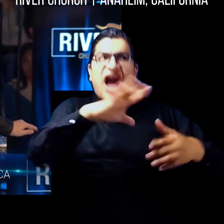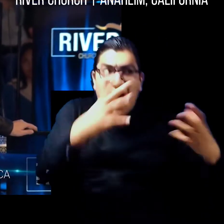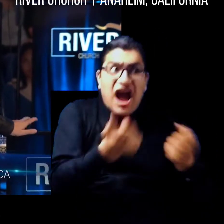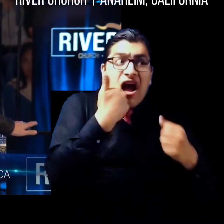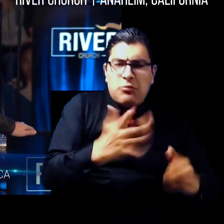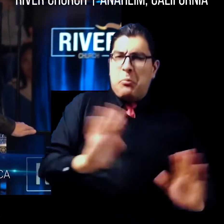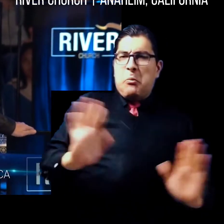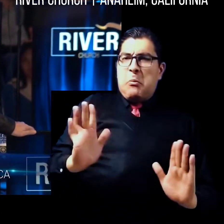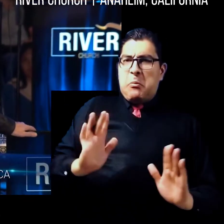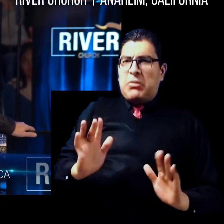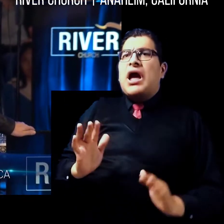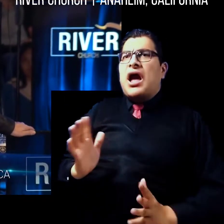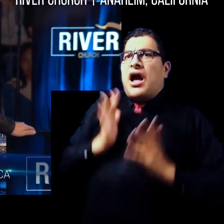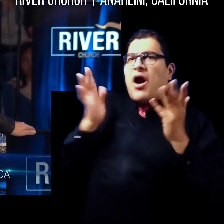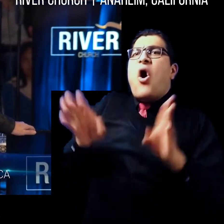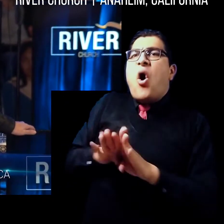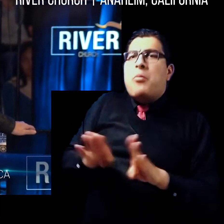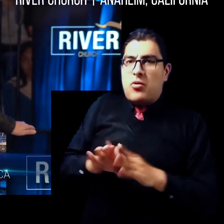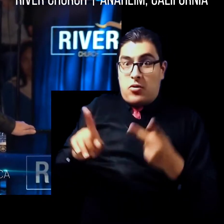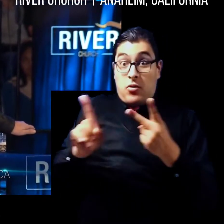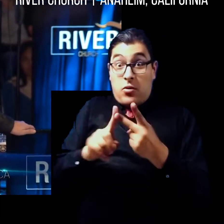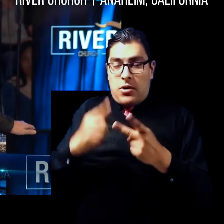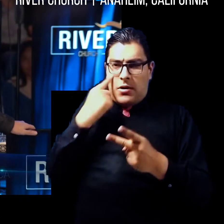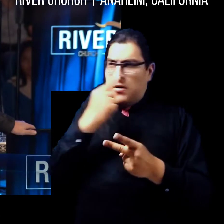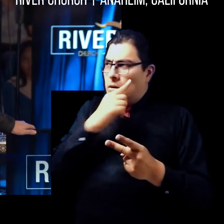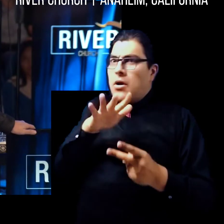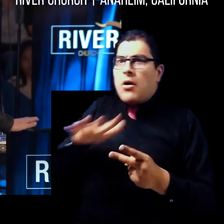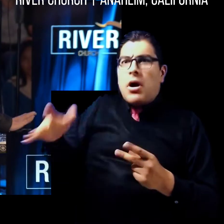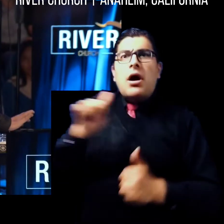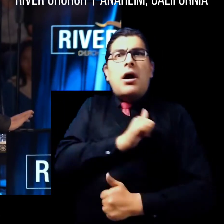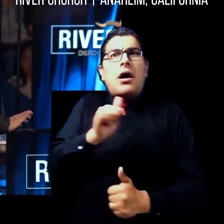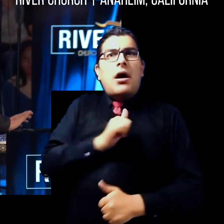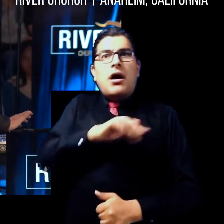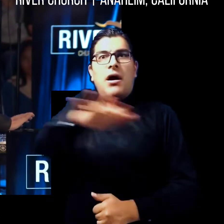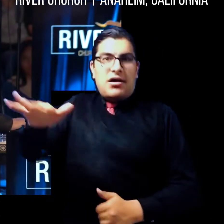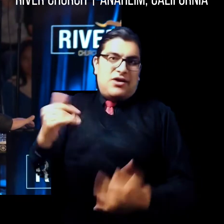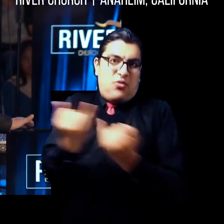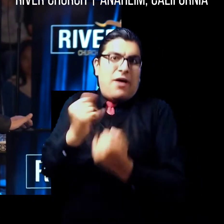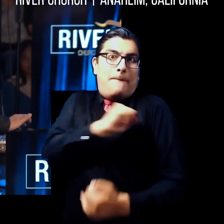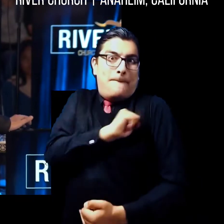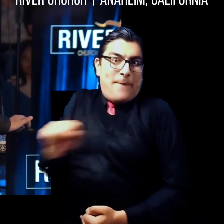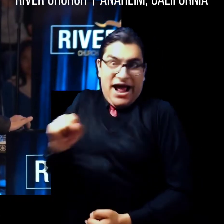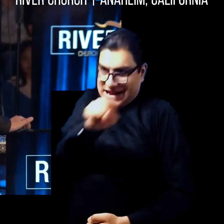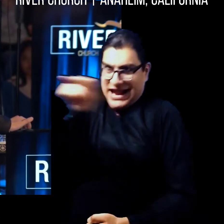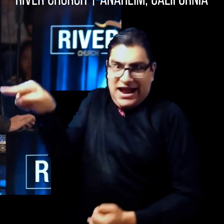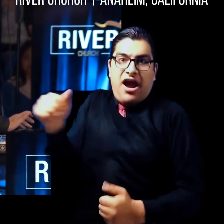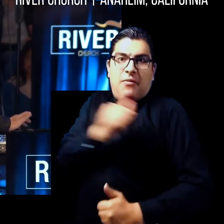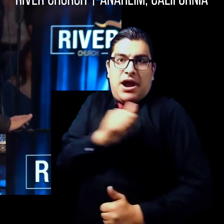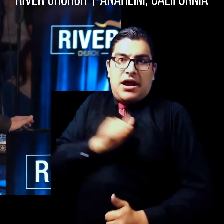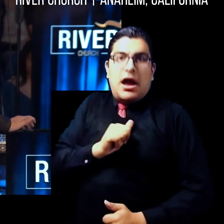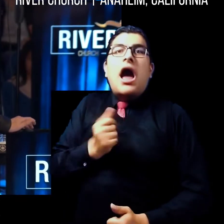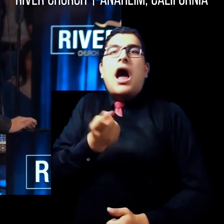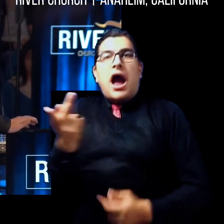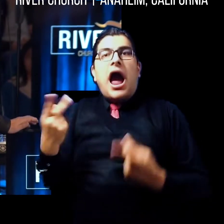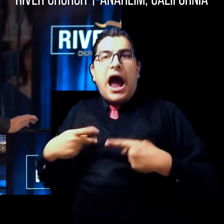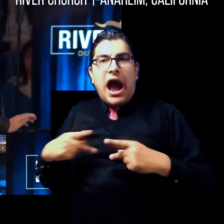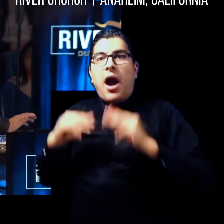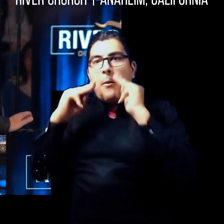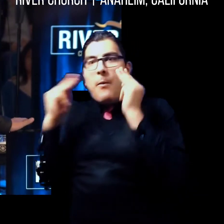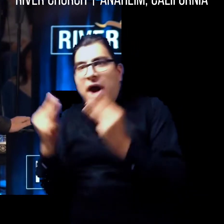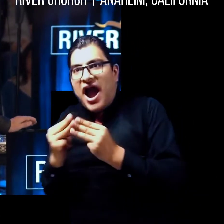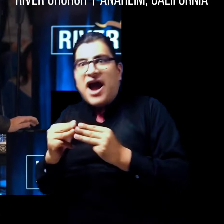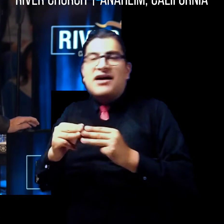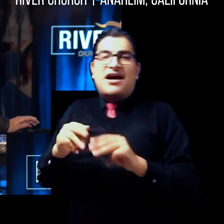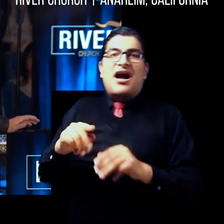salvo? La segunda cosa que me llama la atención, ¿y los otros presos, que son delincuentes? Tal vez hay narcotraficantes,